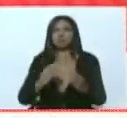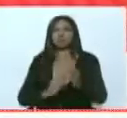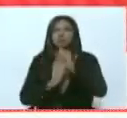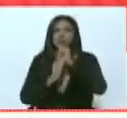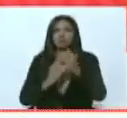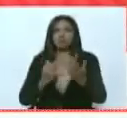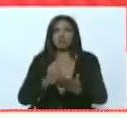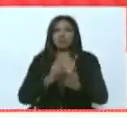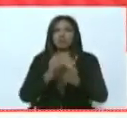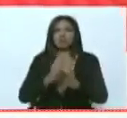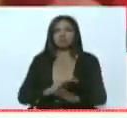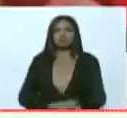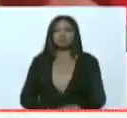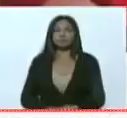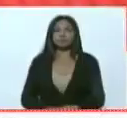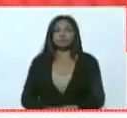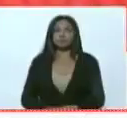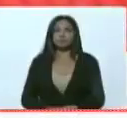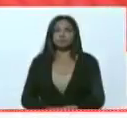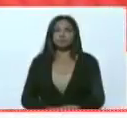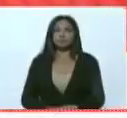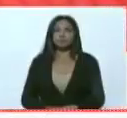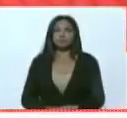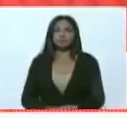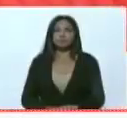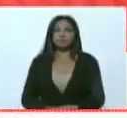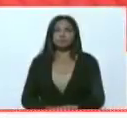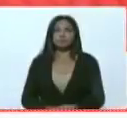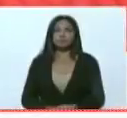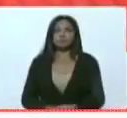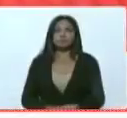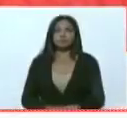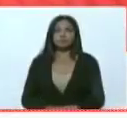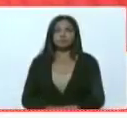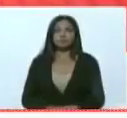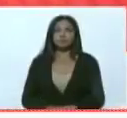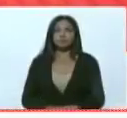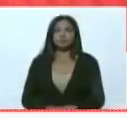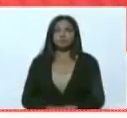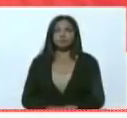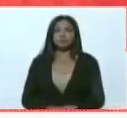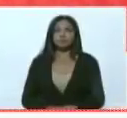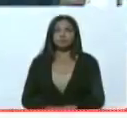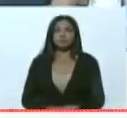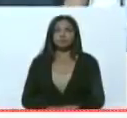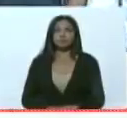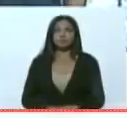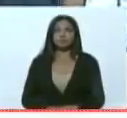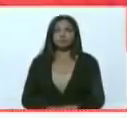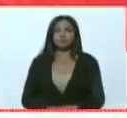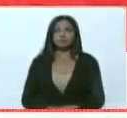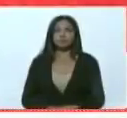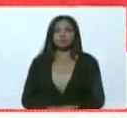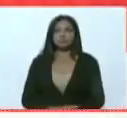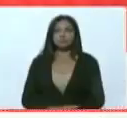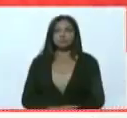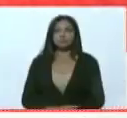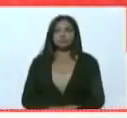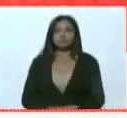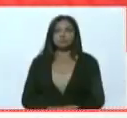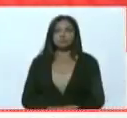Puerta, Juan Rodríguez, Mario Castillo, José Curbelo,